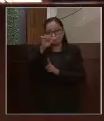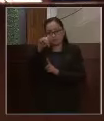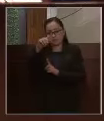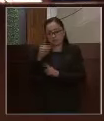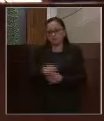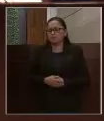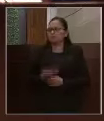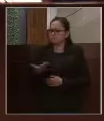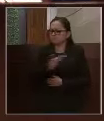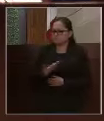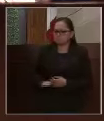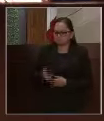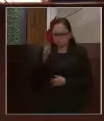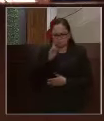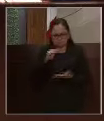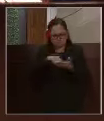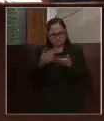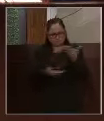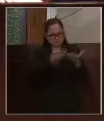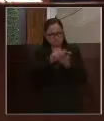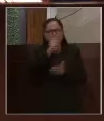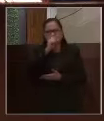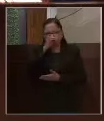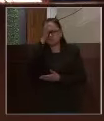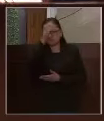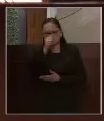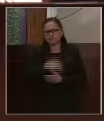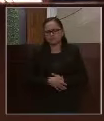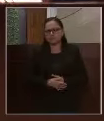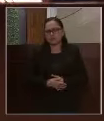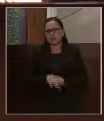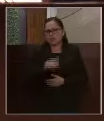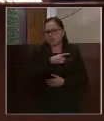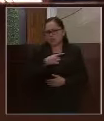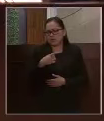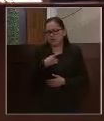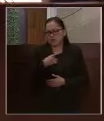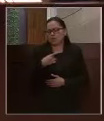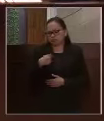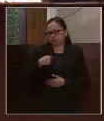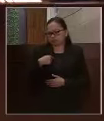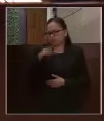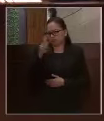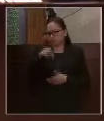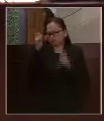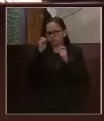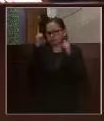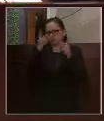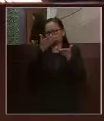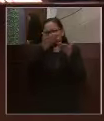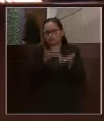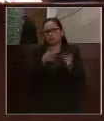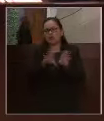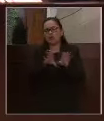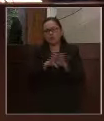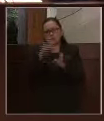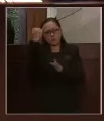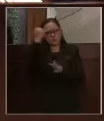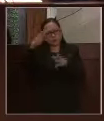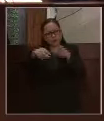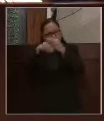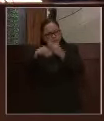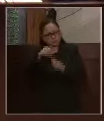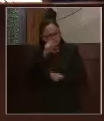yo también estoy de acuerdo con el proyecto. De verdad que debo reconocer justamente los criterios que en él se